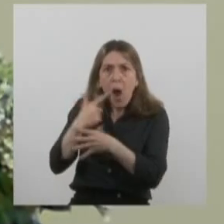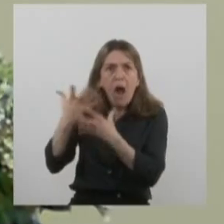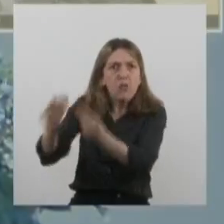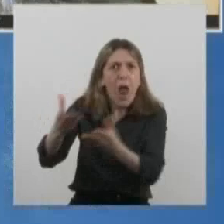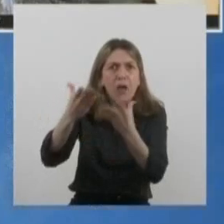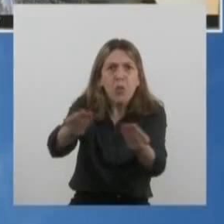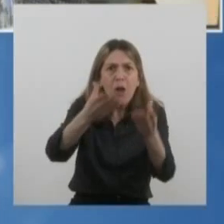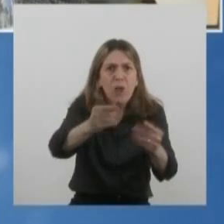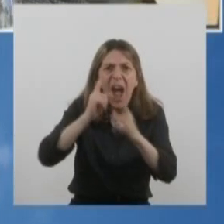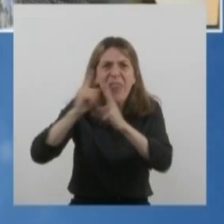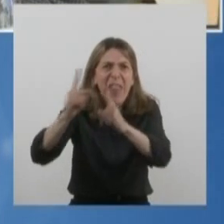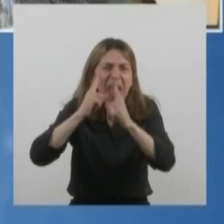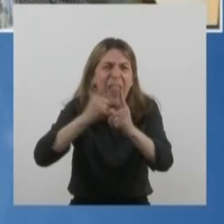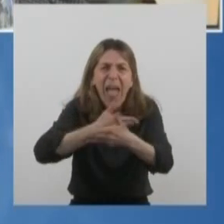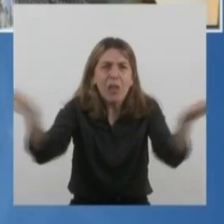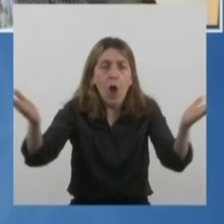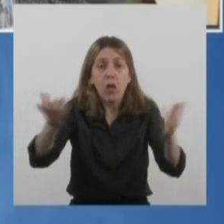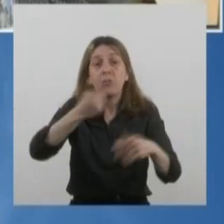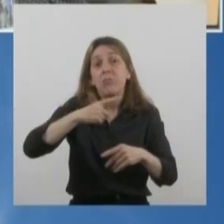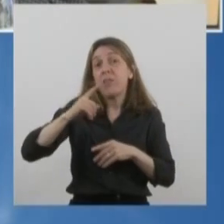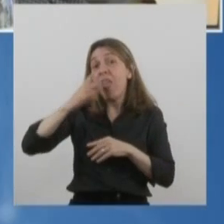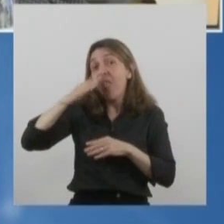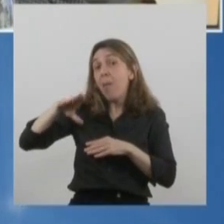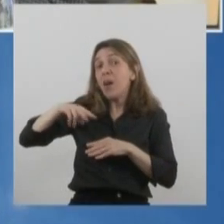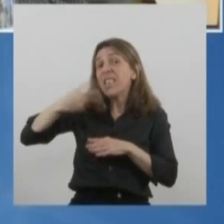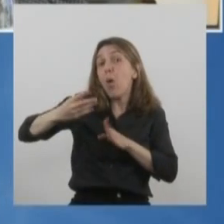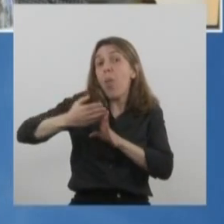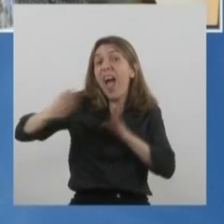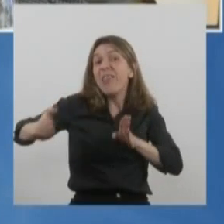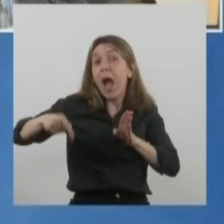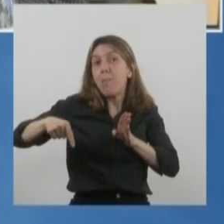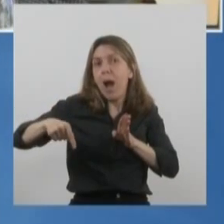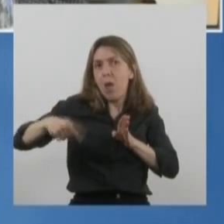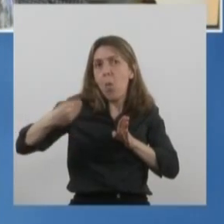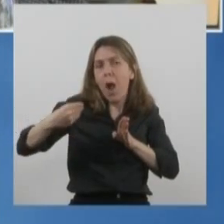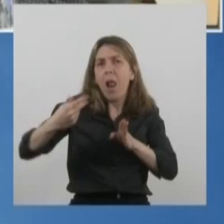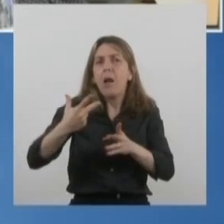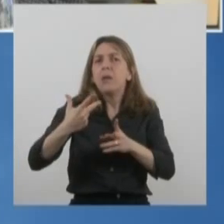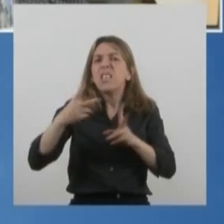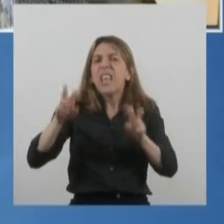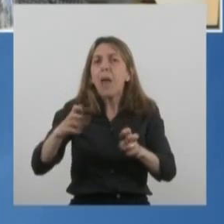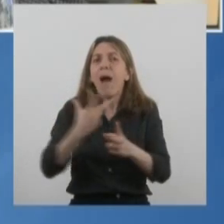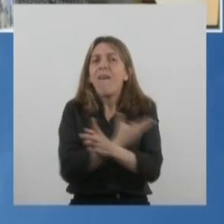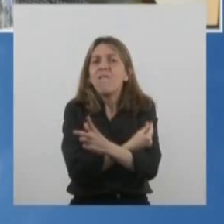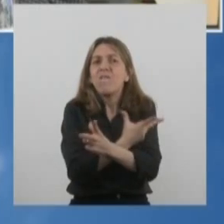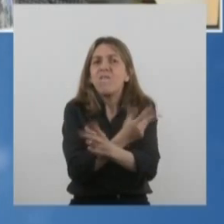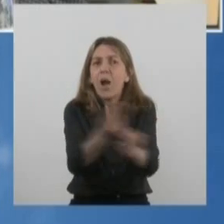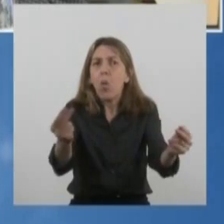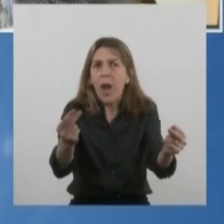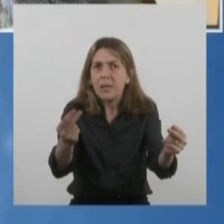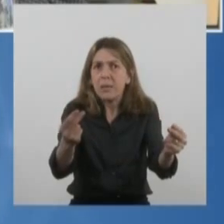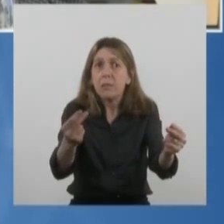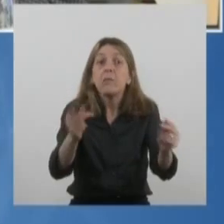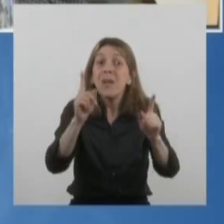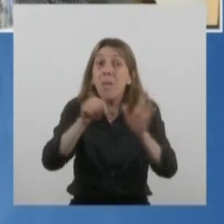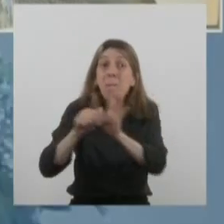necesitaban. Y después hubo una segunda etapa, que fue la etapa de la vacunación. Y empezamos entre los primeros países